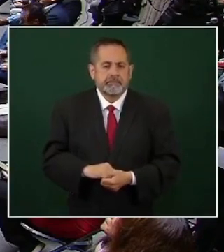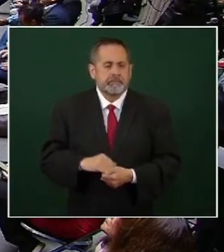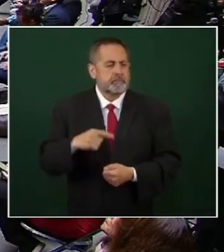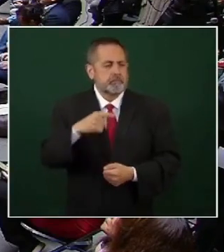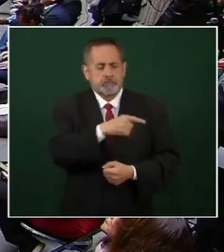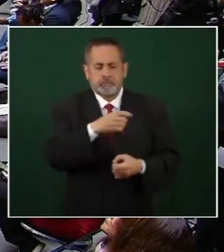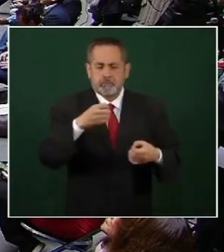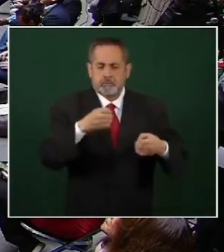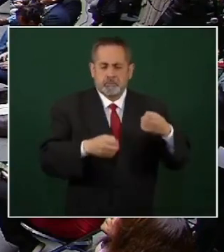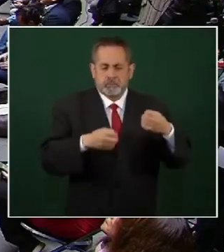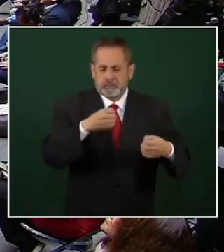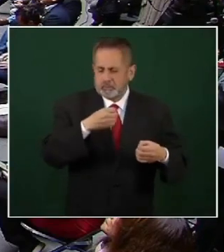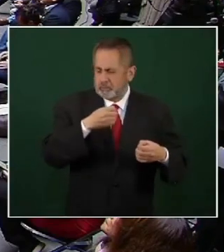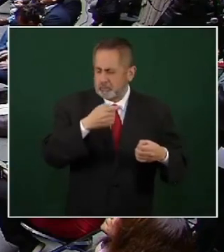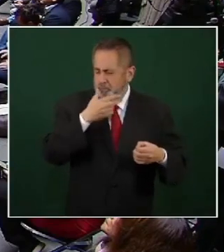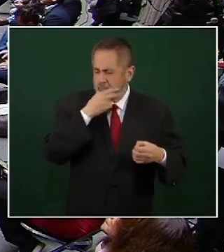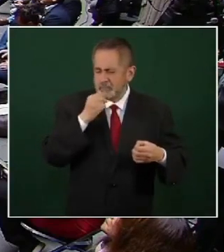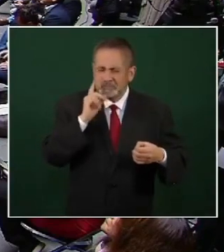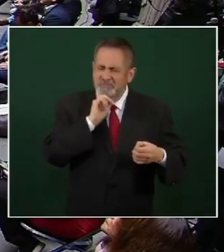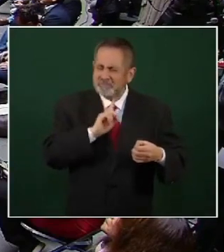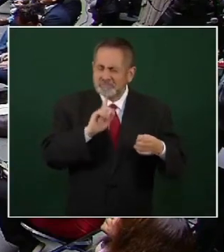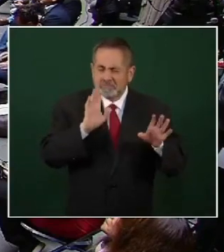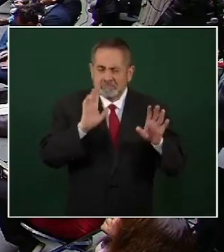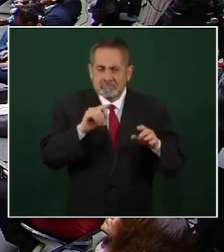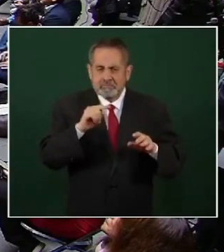juez o jueza,